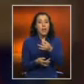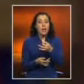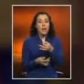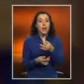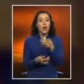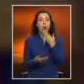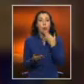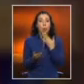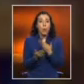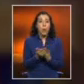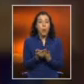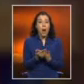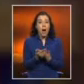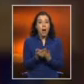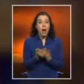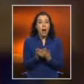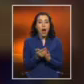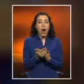Cuando